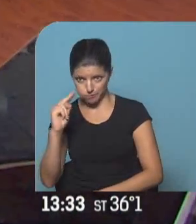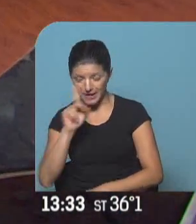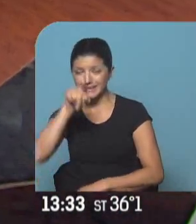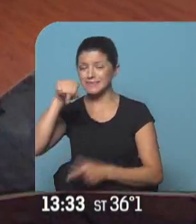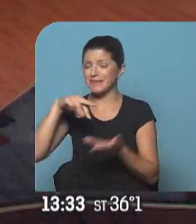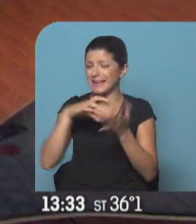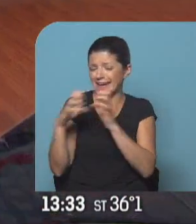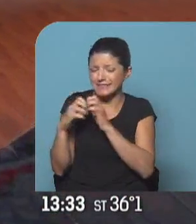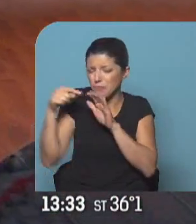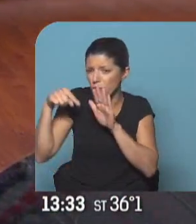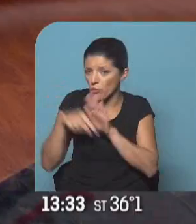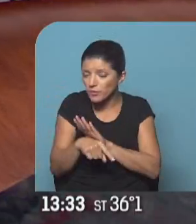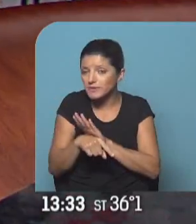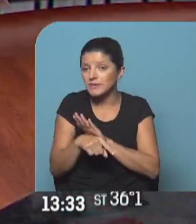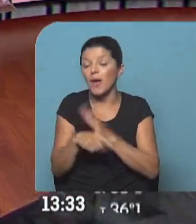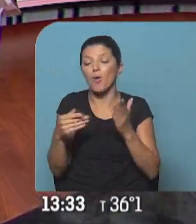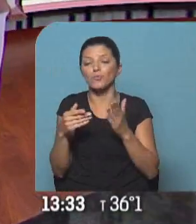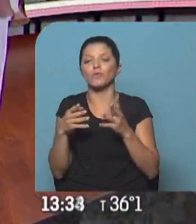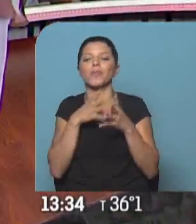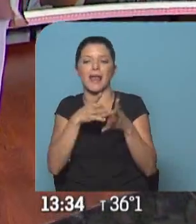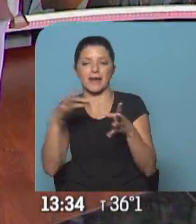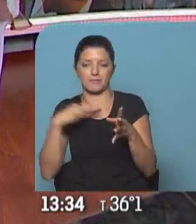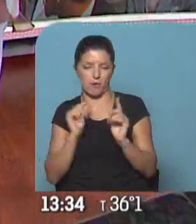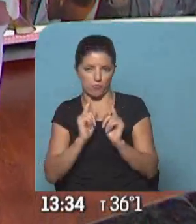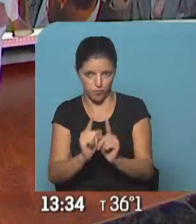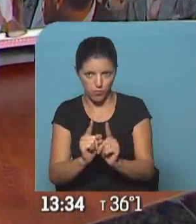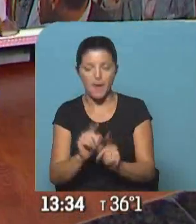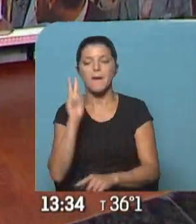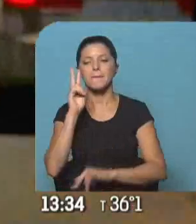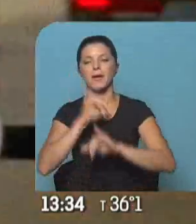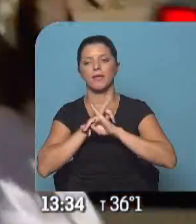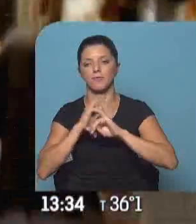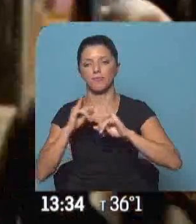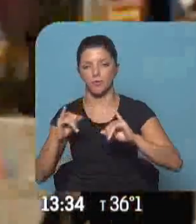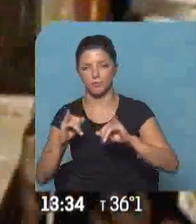salida negociada a lo que es la guerra civil. Vemos un informe y lo analizamos.